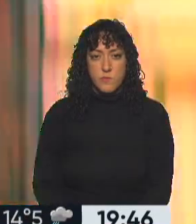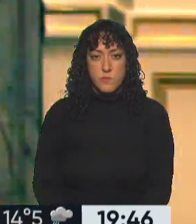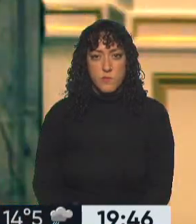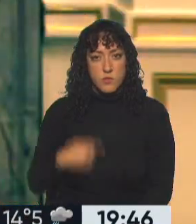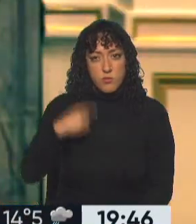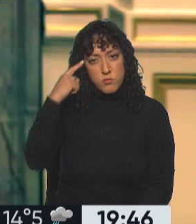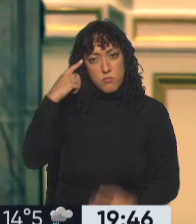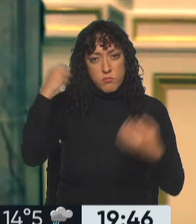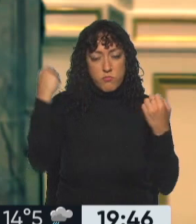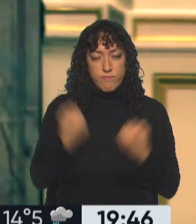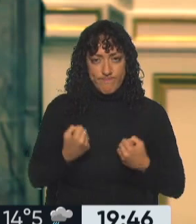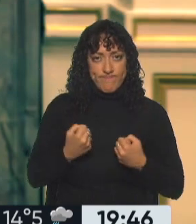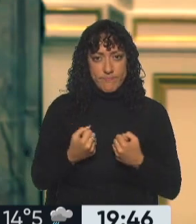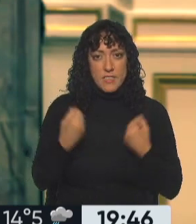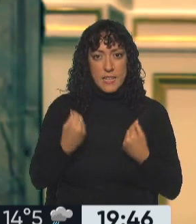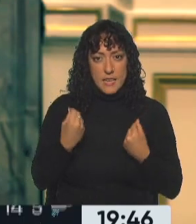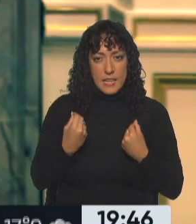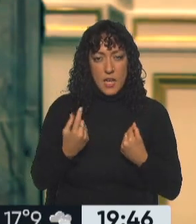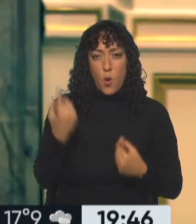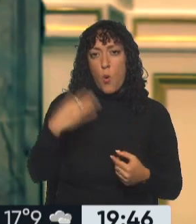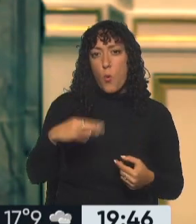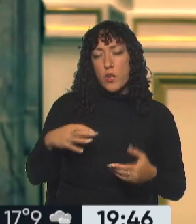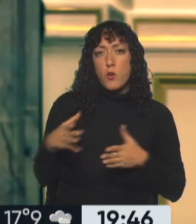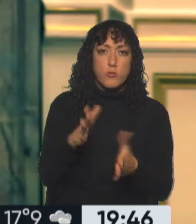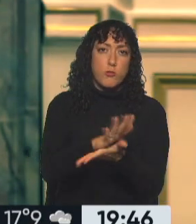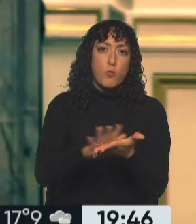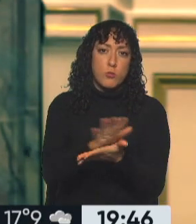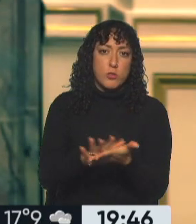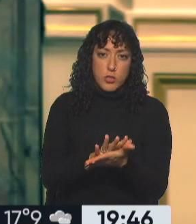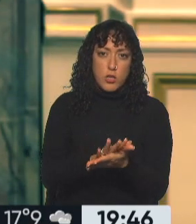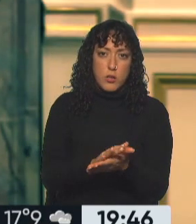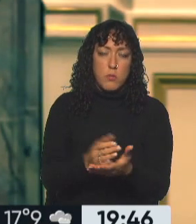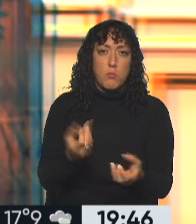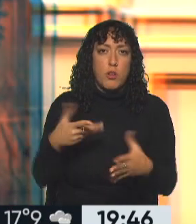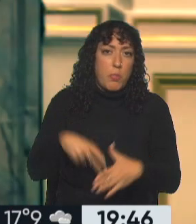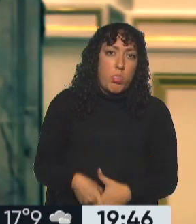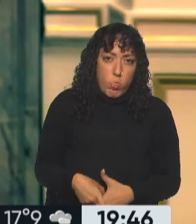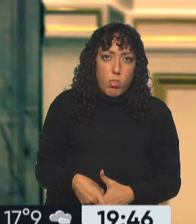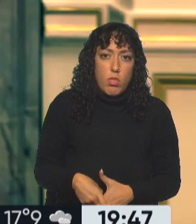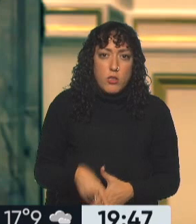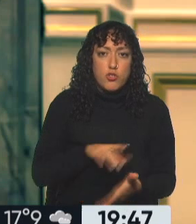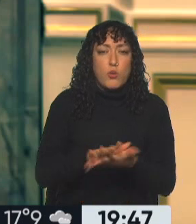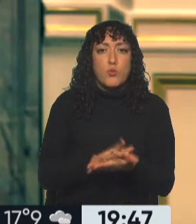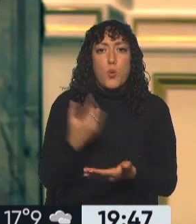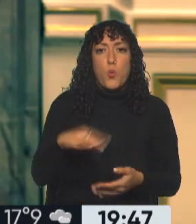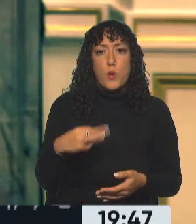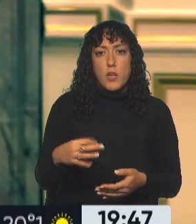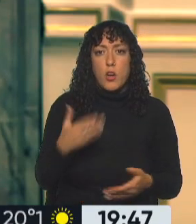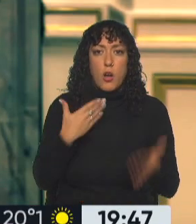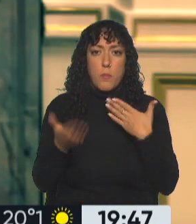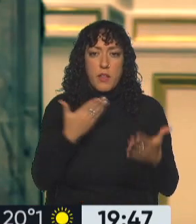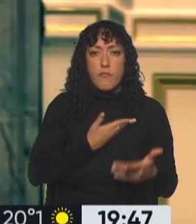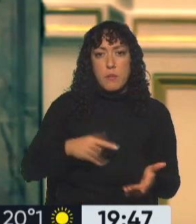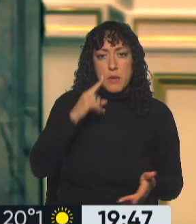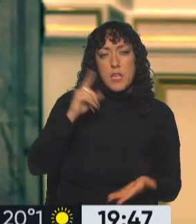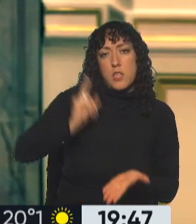convicción es que estamos recorriendo el único camino posible para salir del estancamiento. He decidido iniciar conversaciones con el